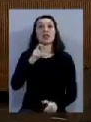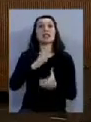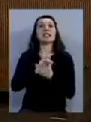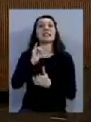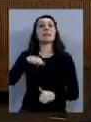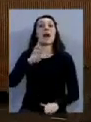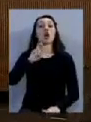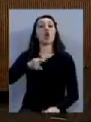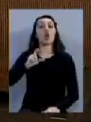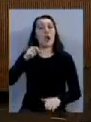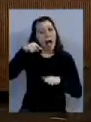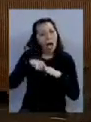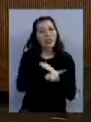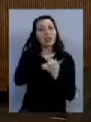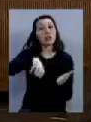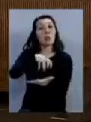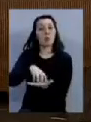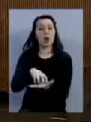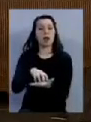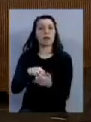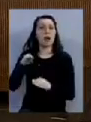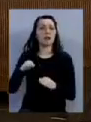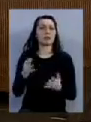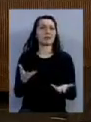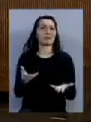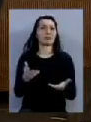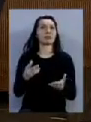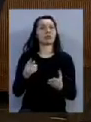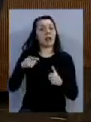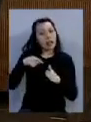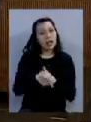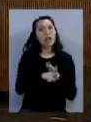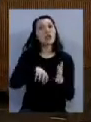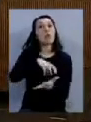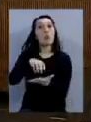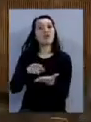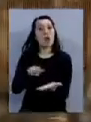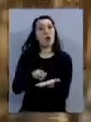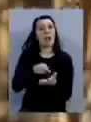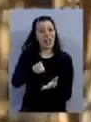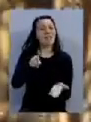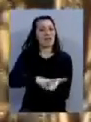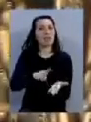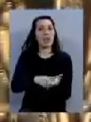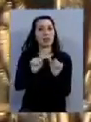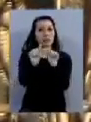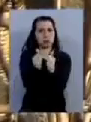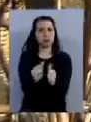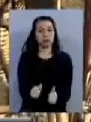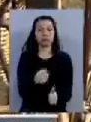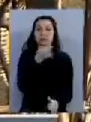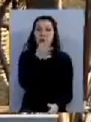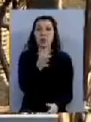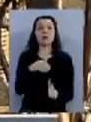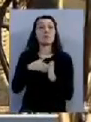del pueblo. Entonces, es el de repente el consejo que uno de que se metan al pueblo a comprar, que ahí están los verdaderos artesanos. Lo dice